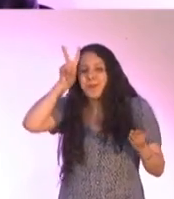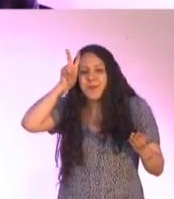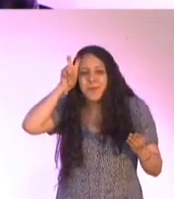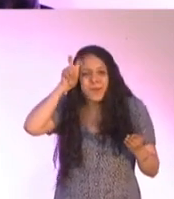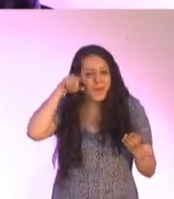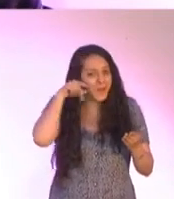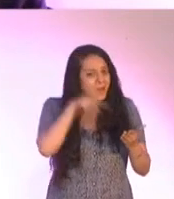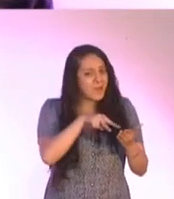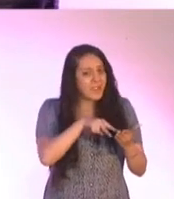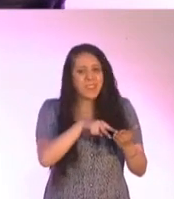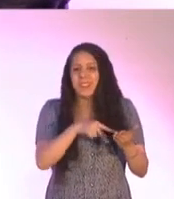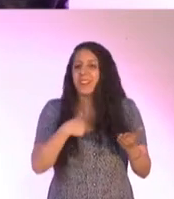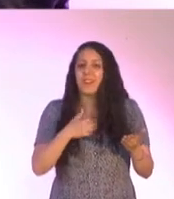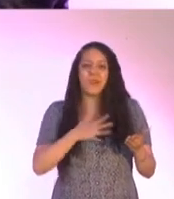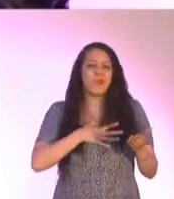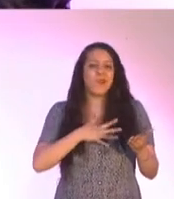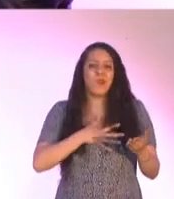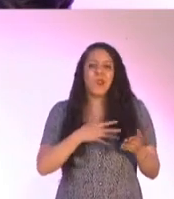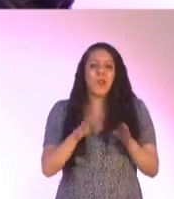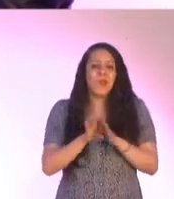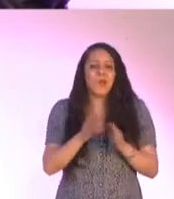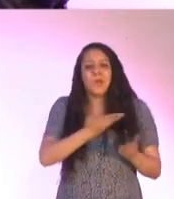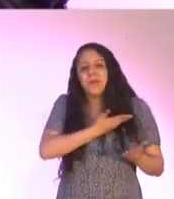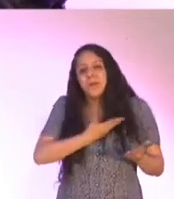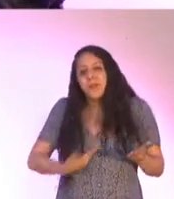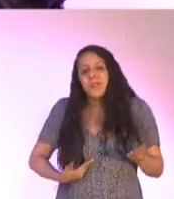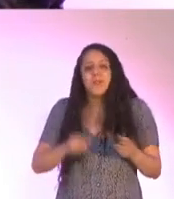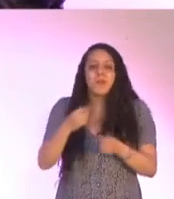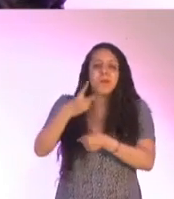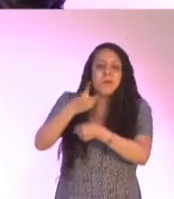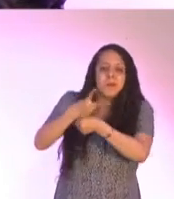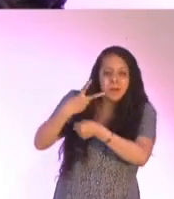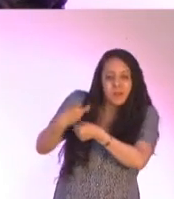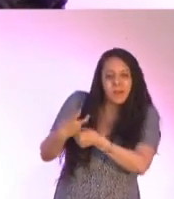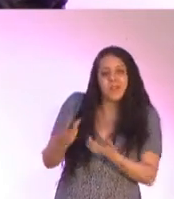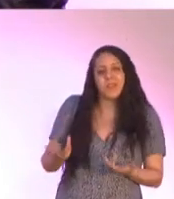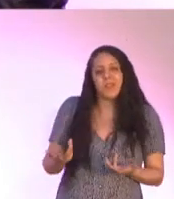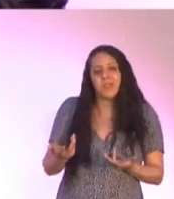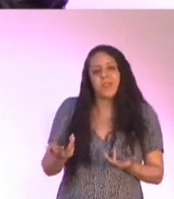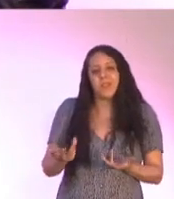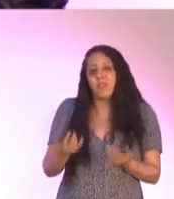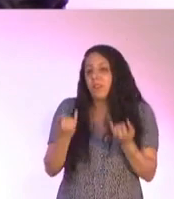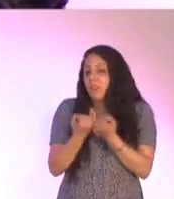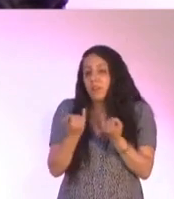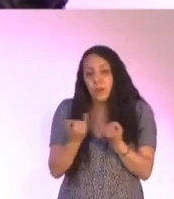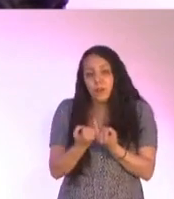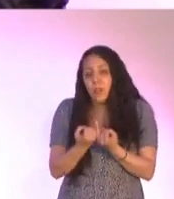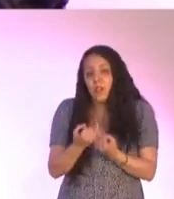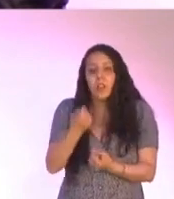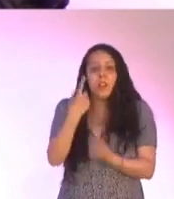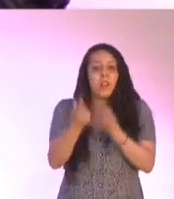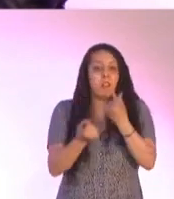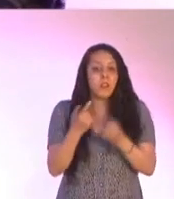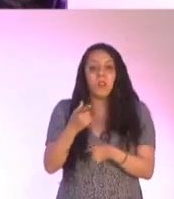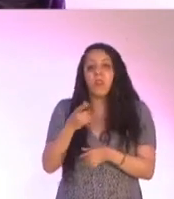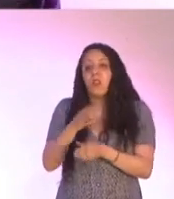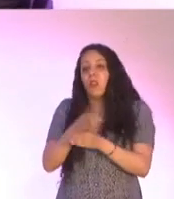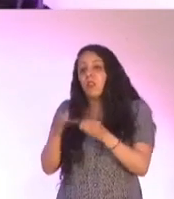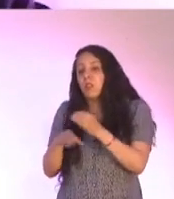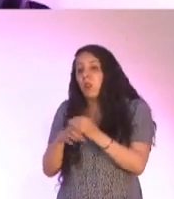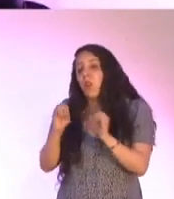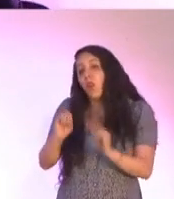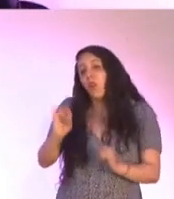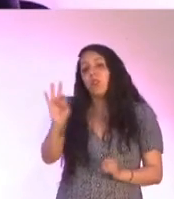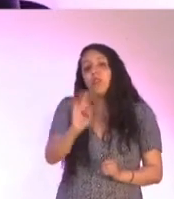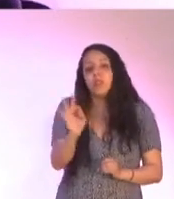a los ayuden donde hay que exponer porque los padres son superiores a los gatos no alguna tontería así